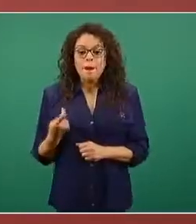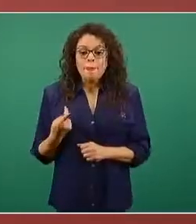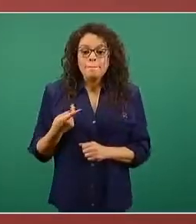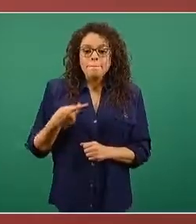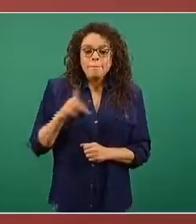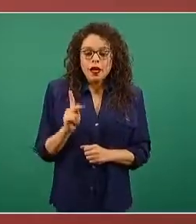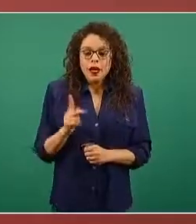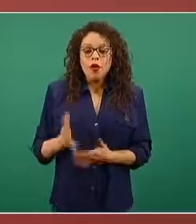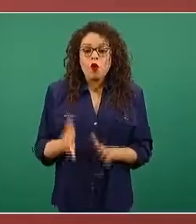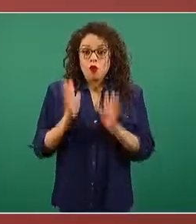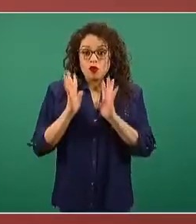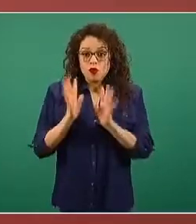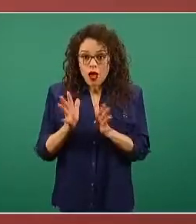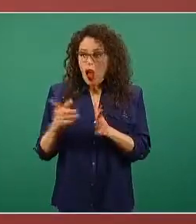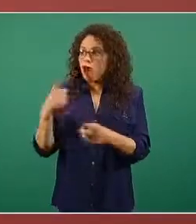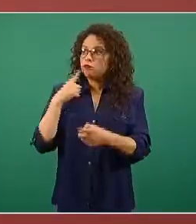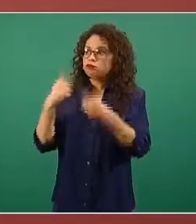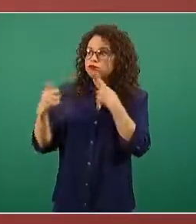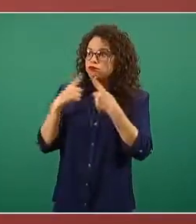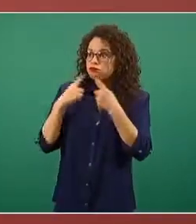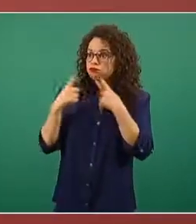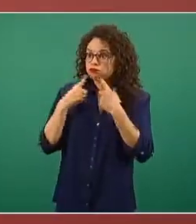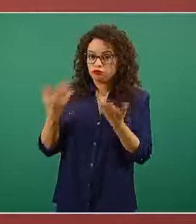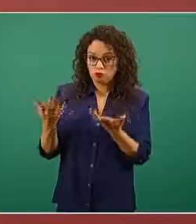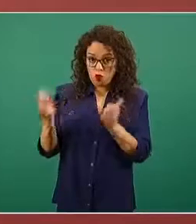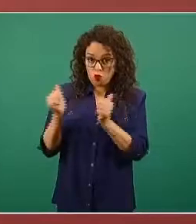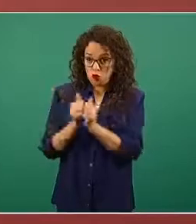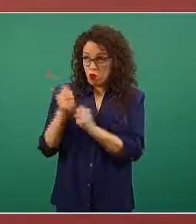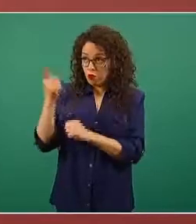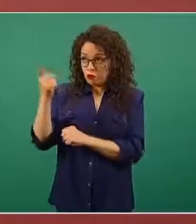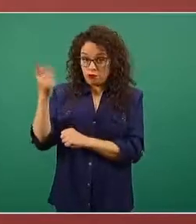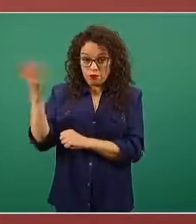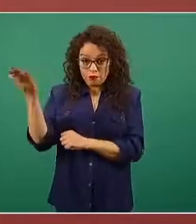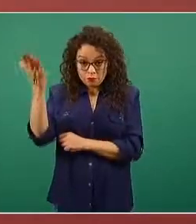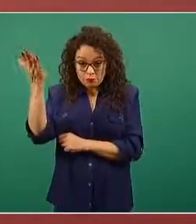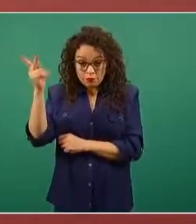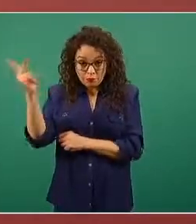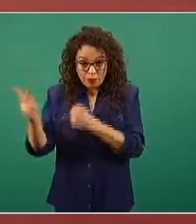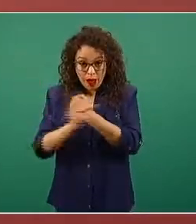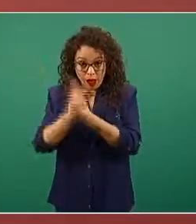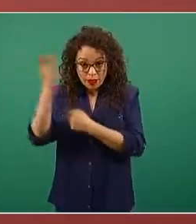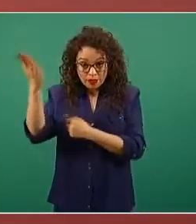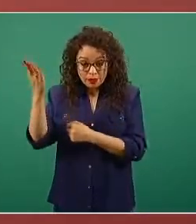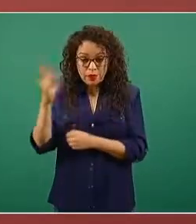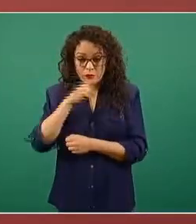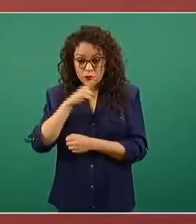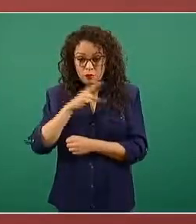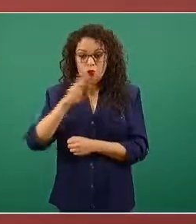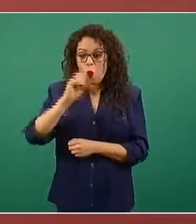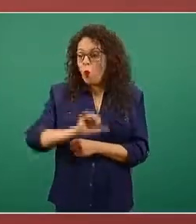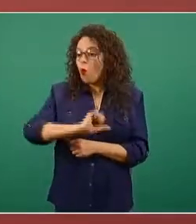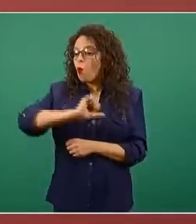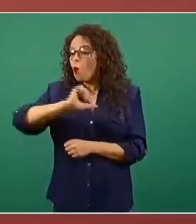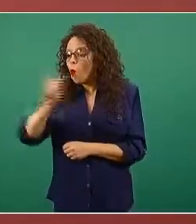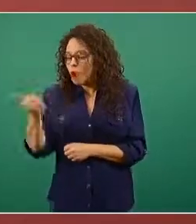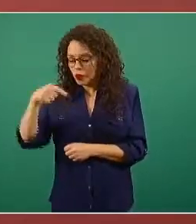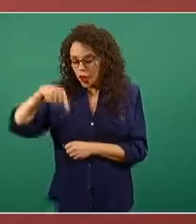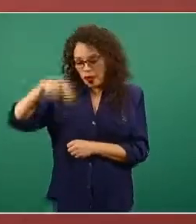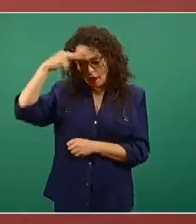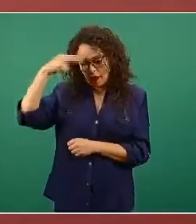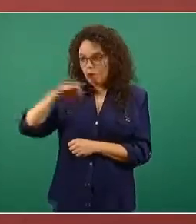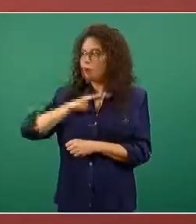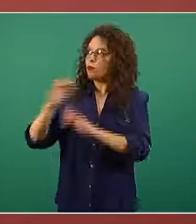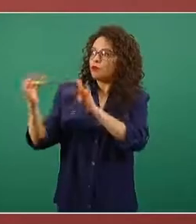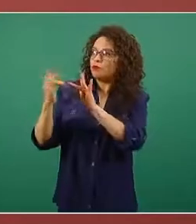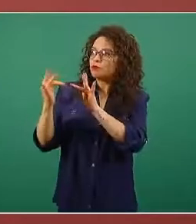un diálogo sostenido ni por el canal diplomático ni a través de otros posibles elementos en México, como